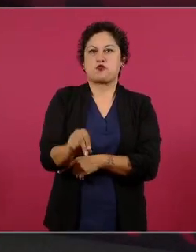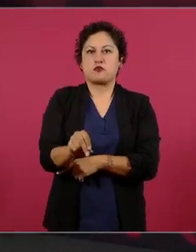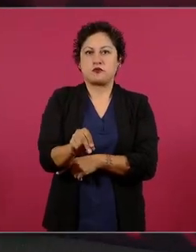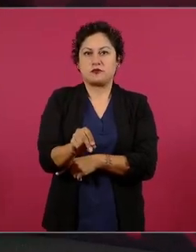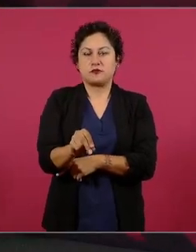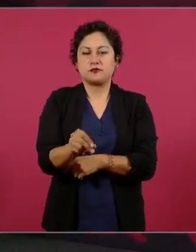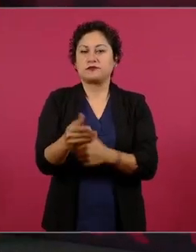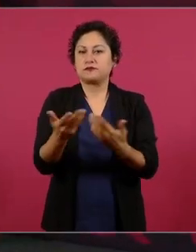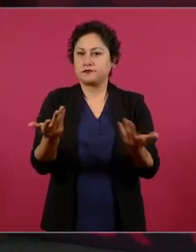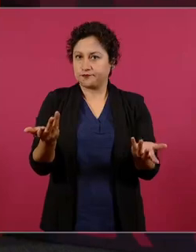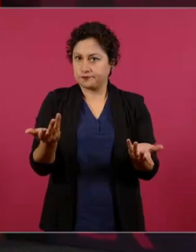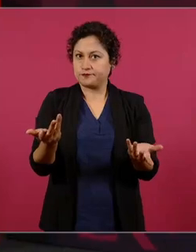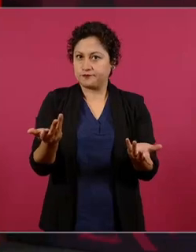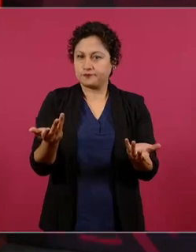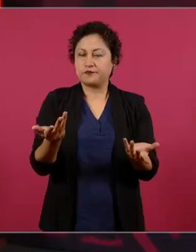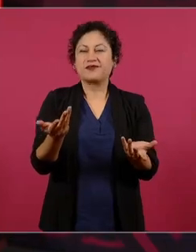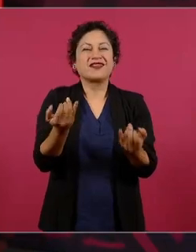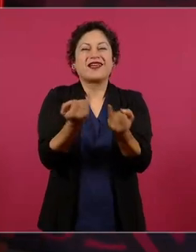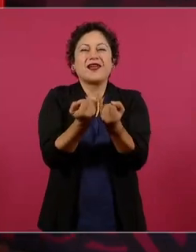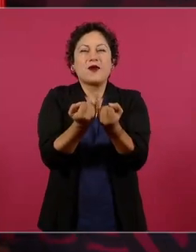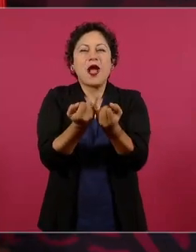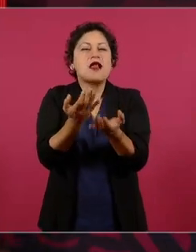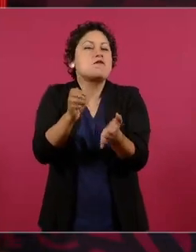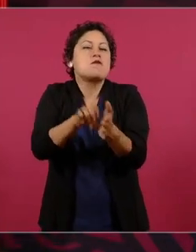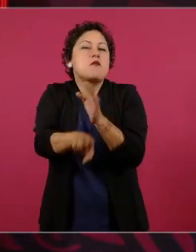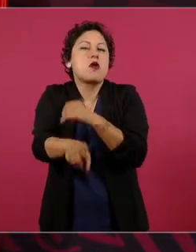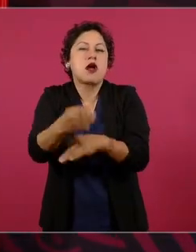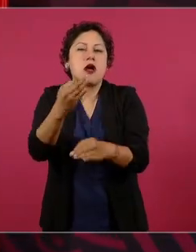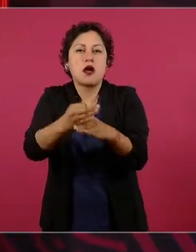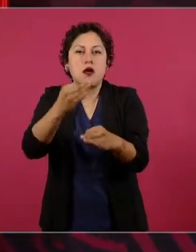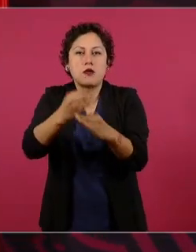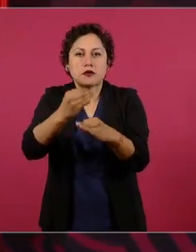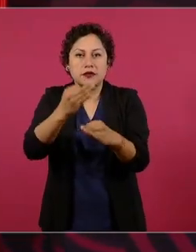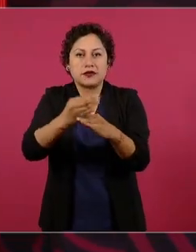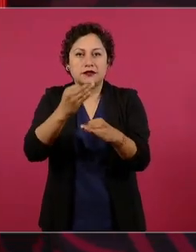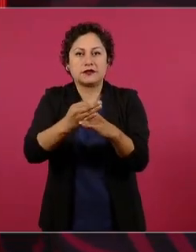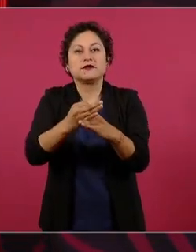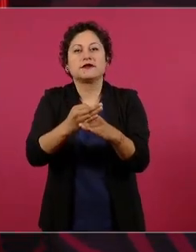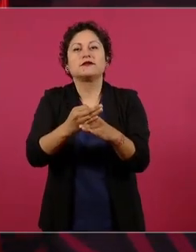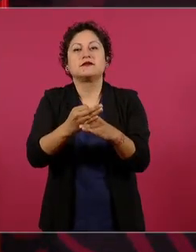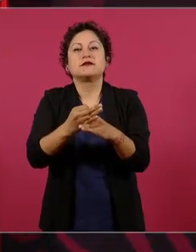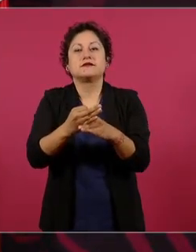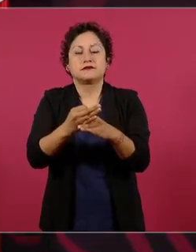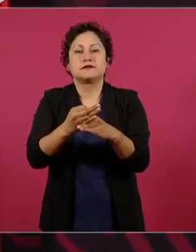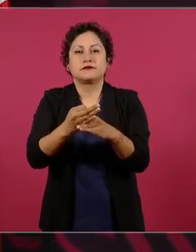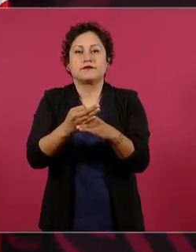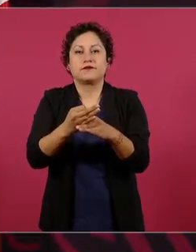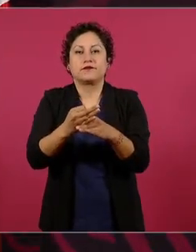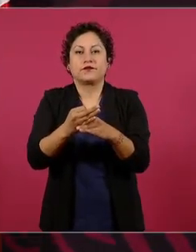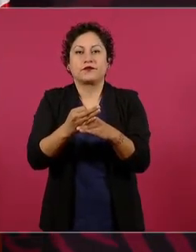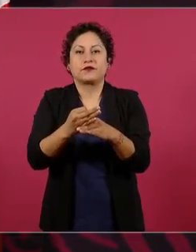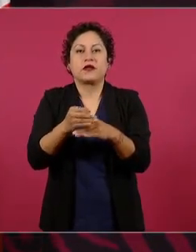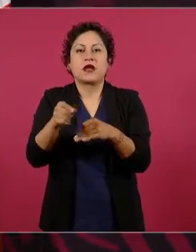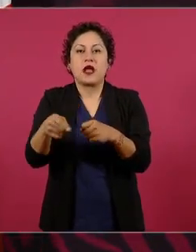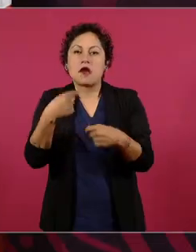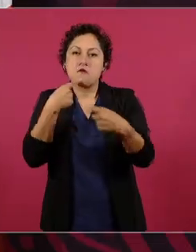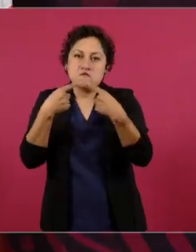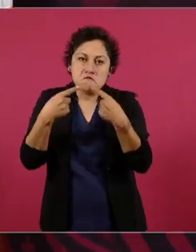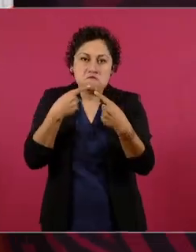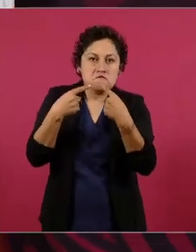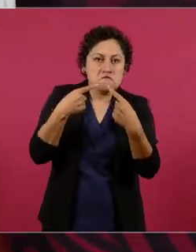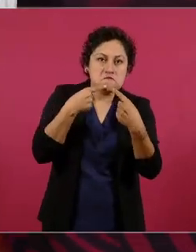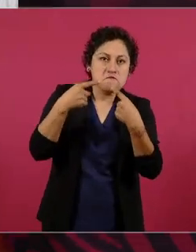Como ahora que están votando en contra de que se utilicen las vías de los ferrocarriles de